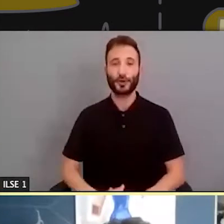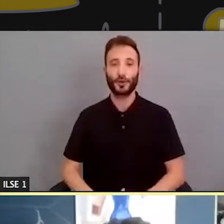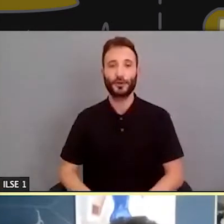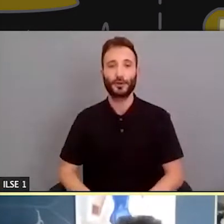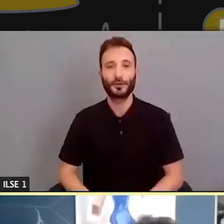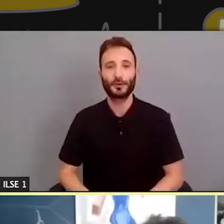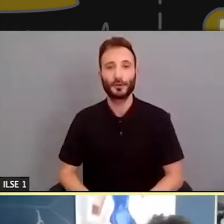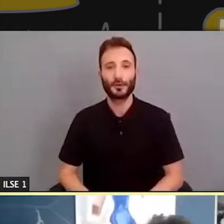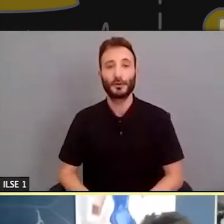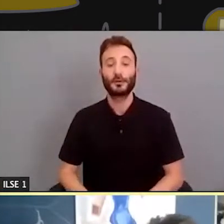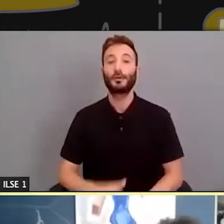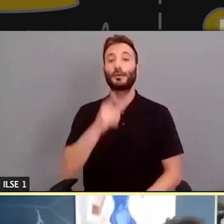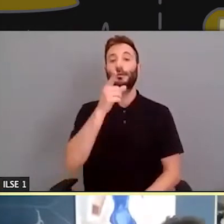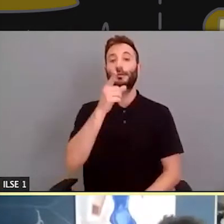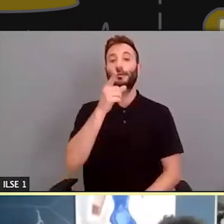Hemos dividido